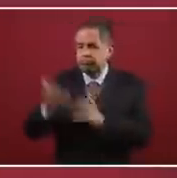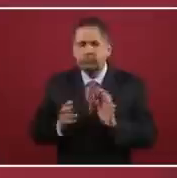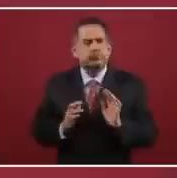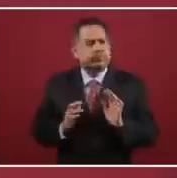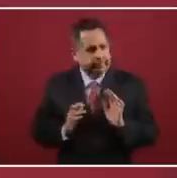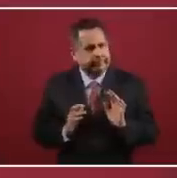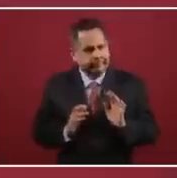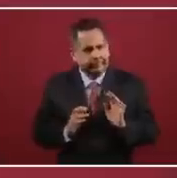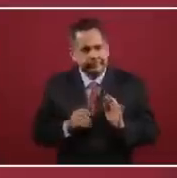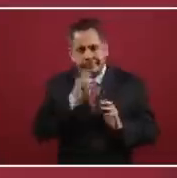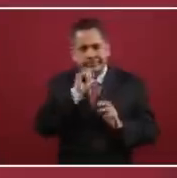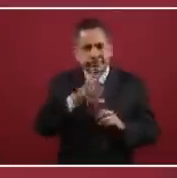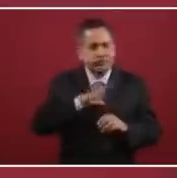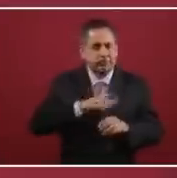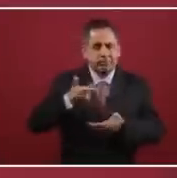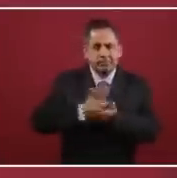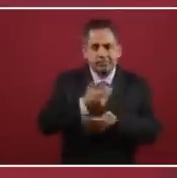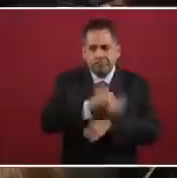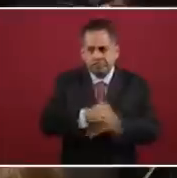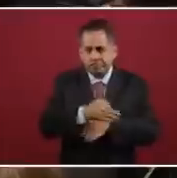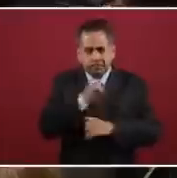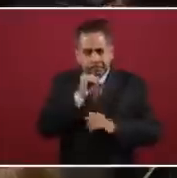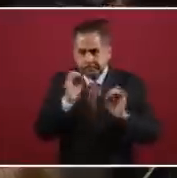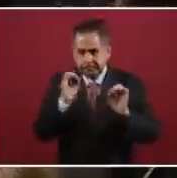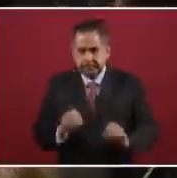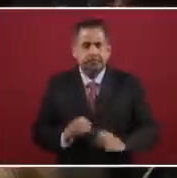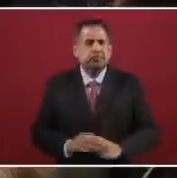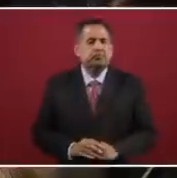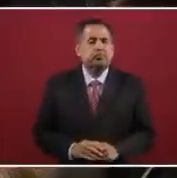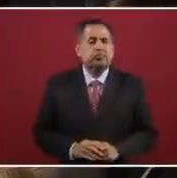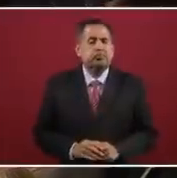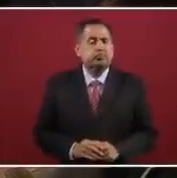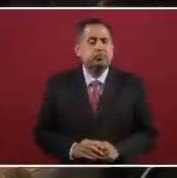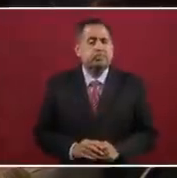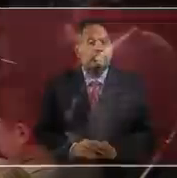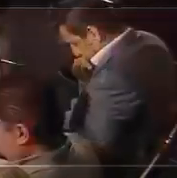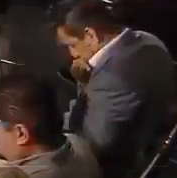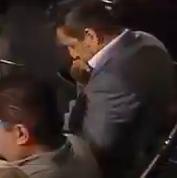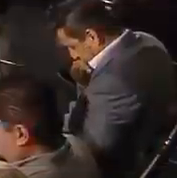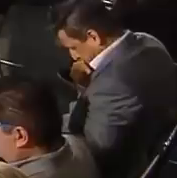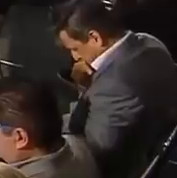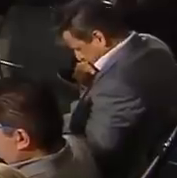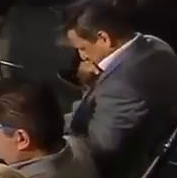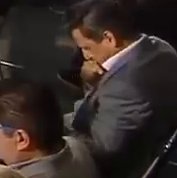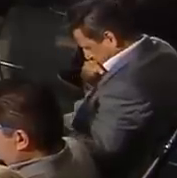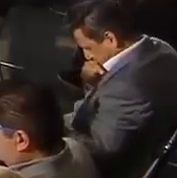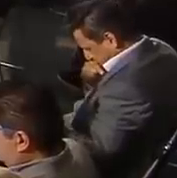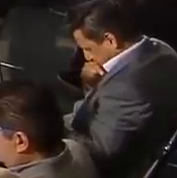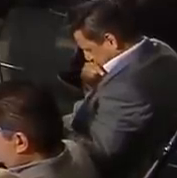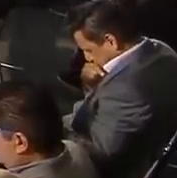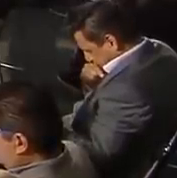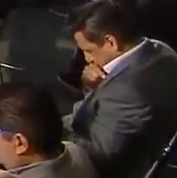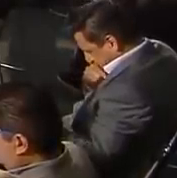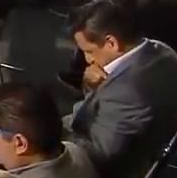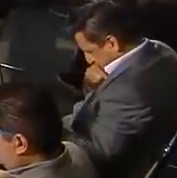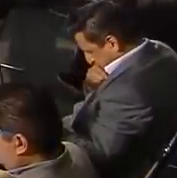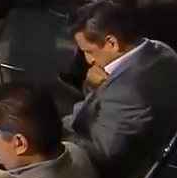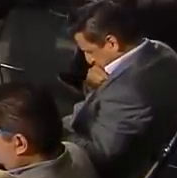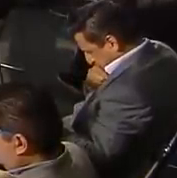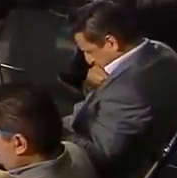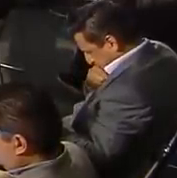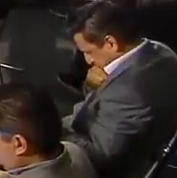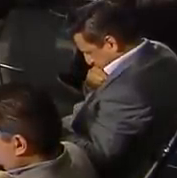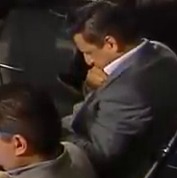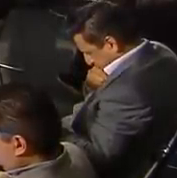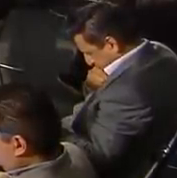ese pago de importación temporal. El programa en general funciona bien, y quiero